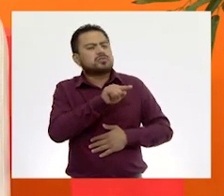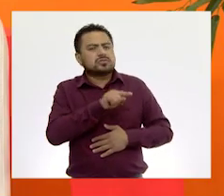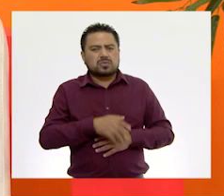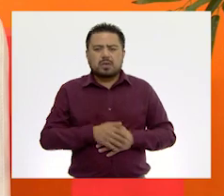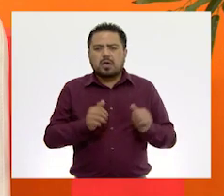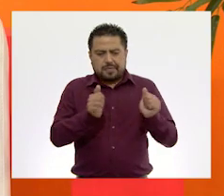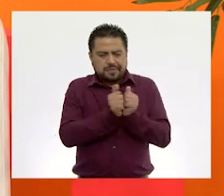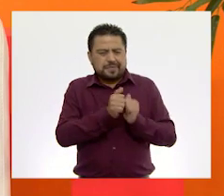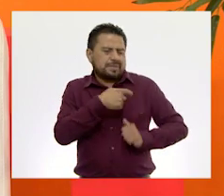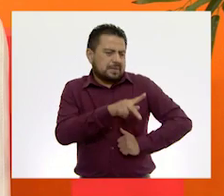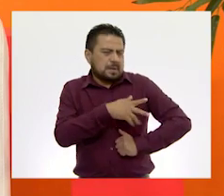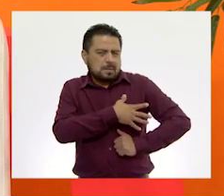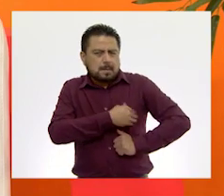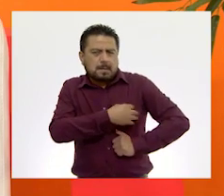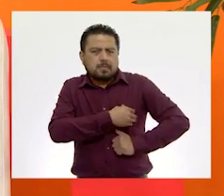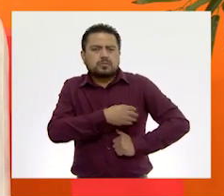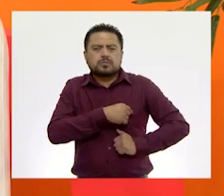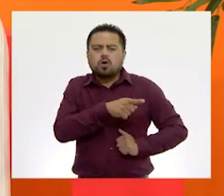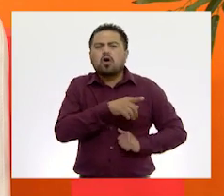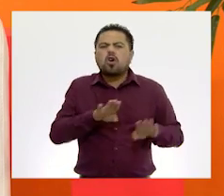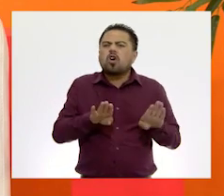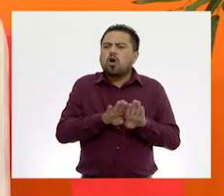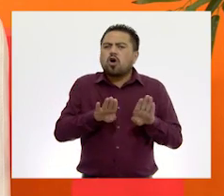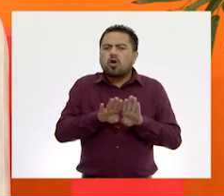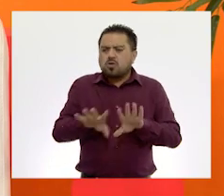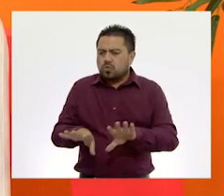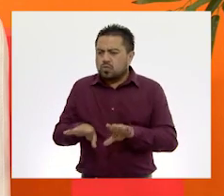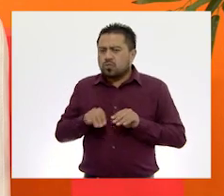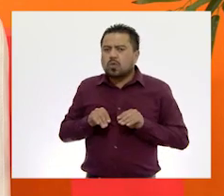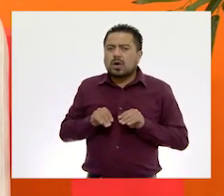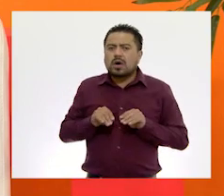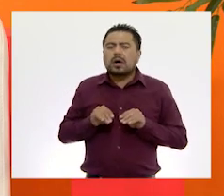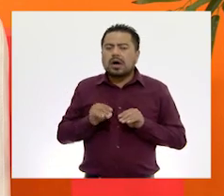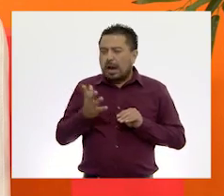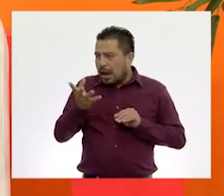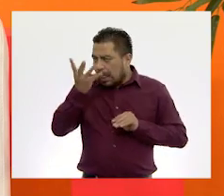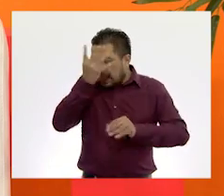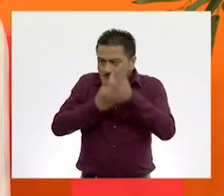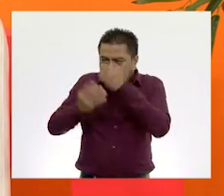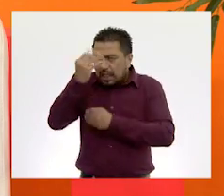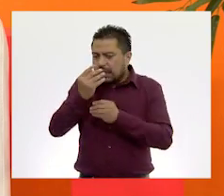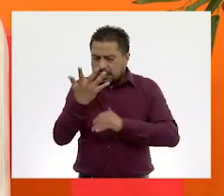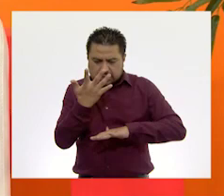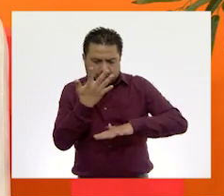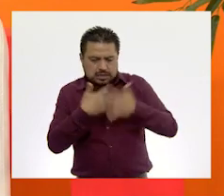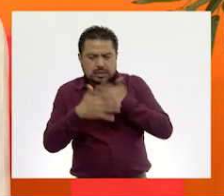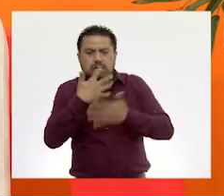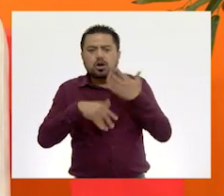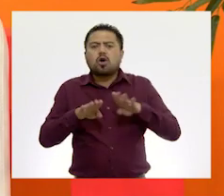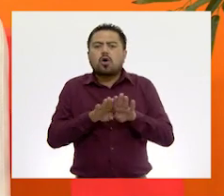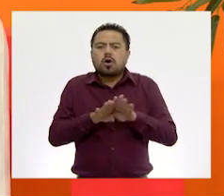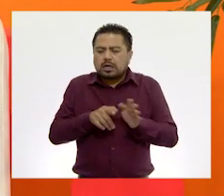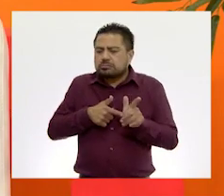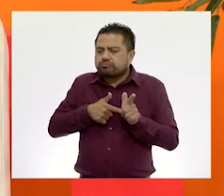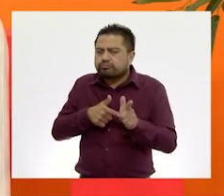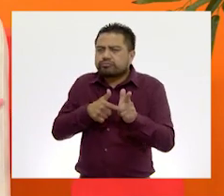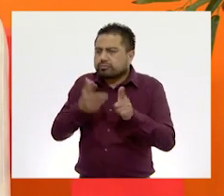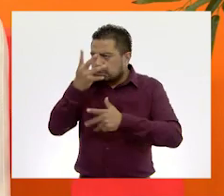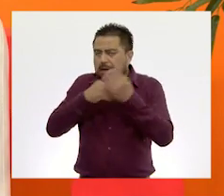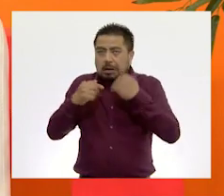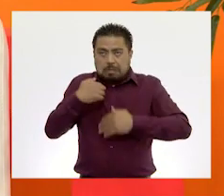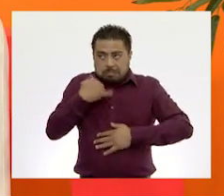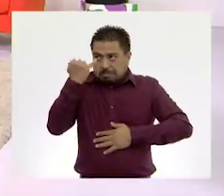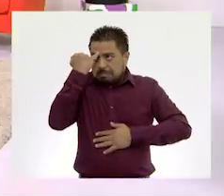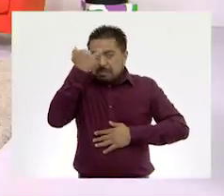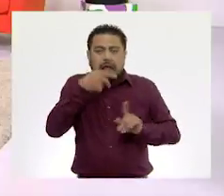con tus niñas, ¿cómo fue que adquiriste la lengua de señas y cómo la sigues aprendiendo? Porque me imagino que